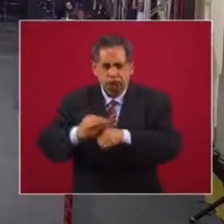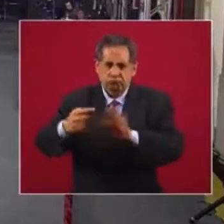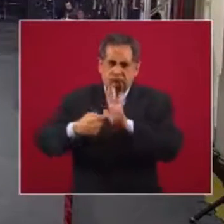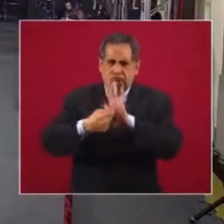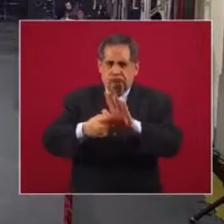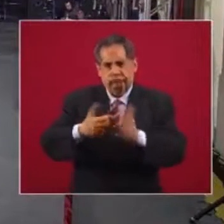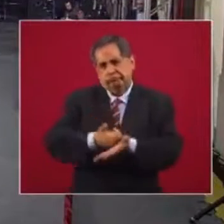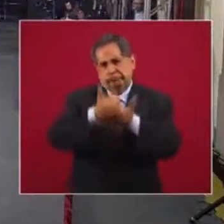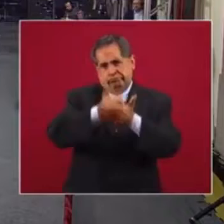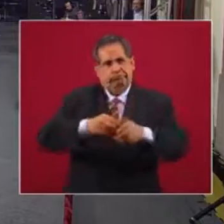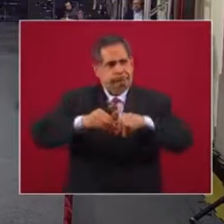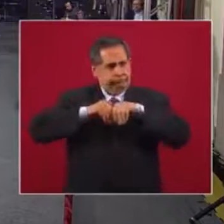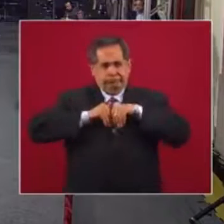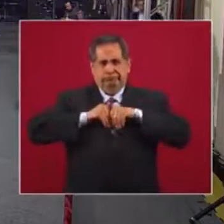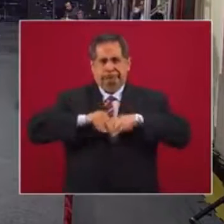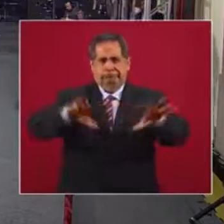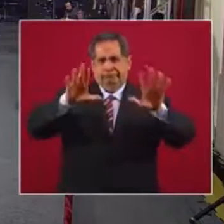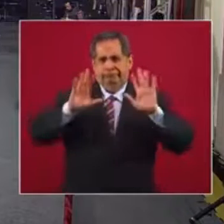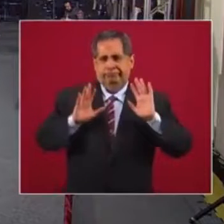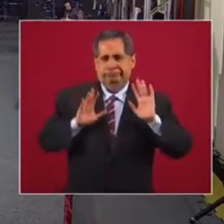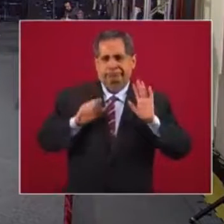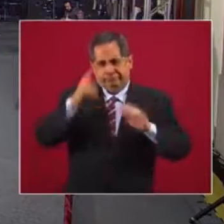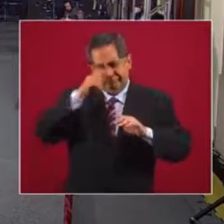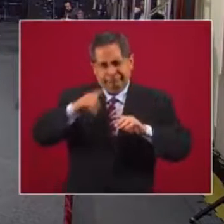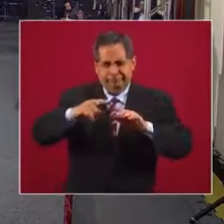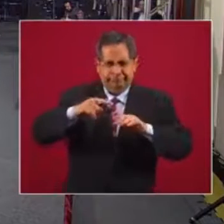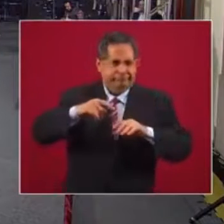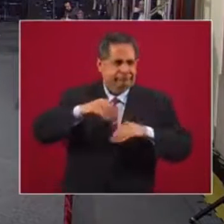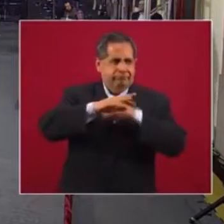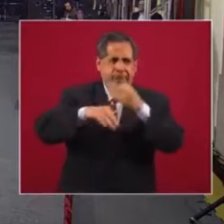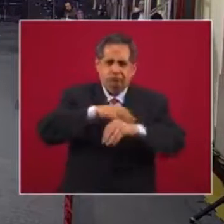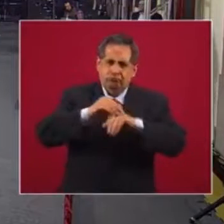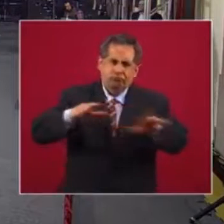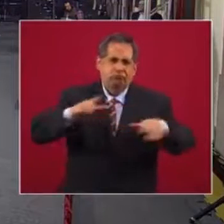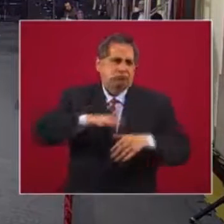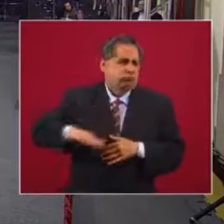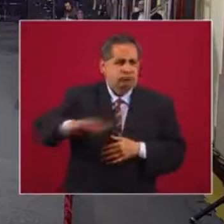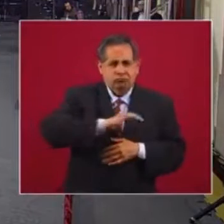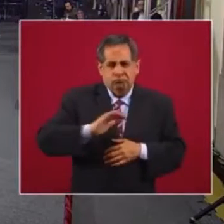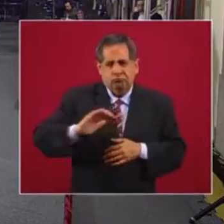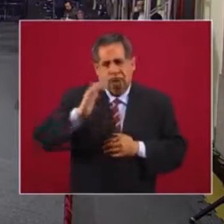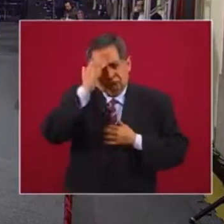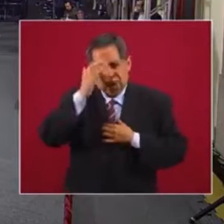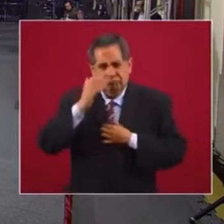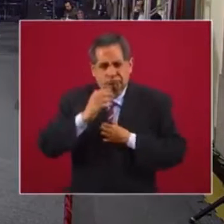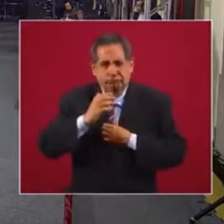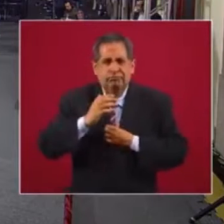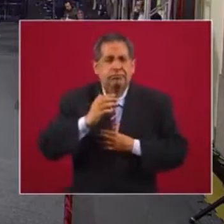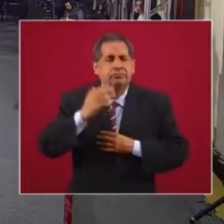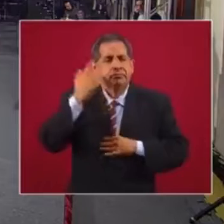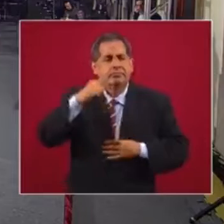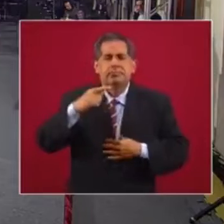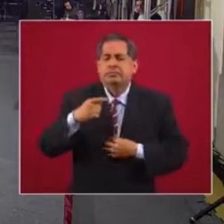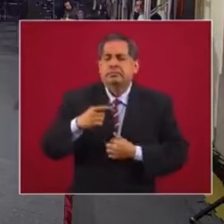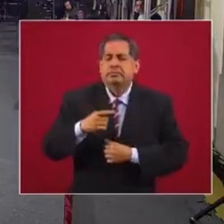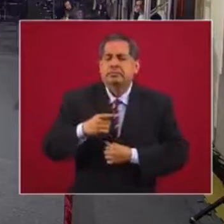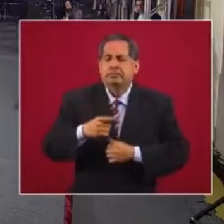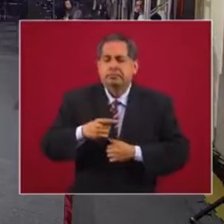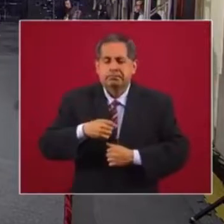ayudamos a que se difunda para que se vea